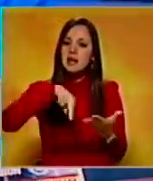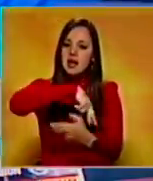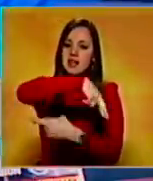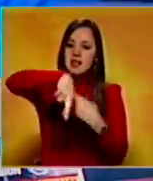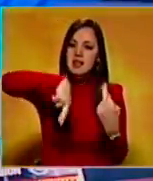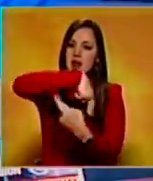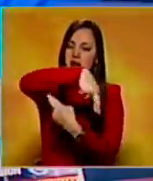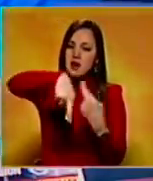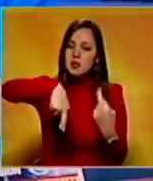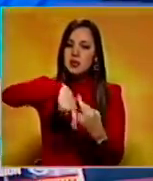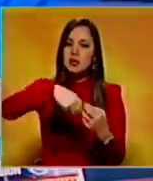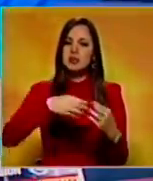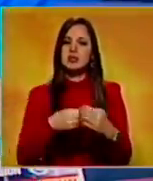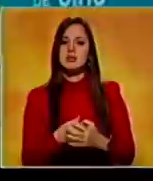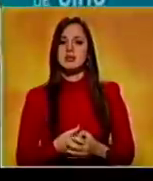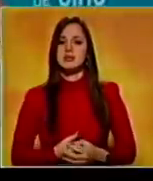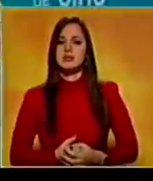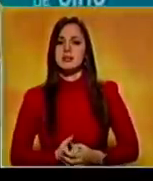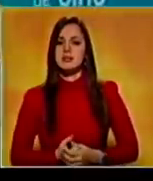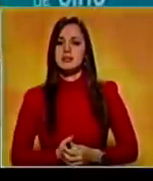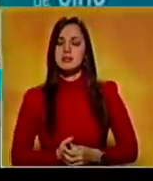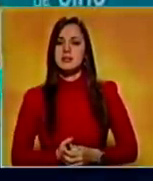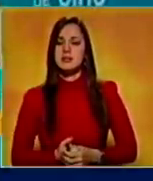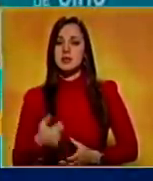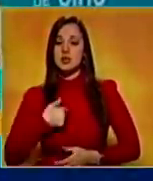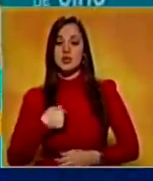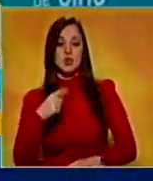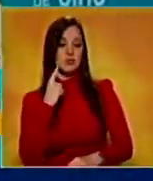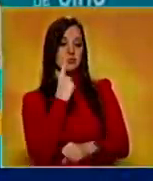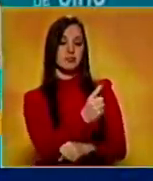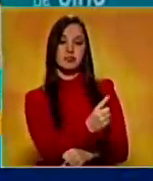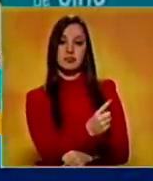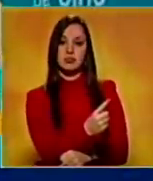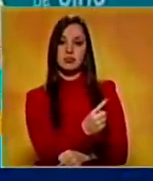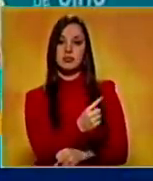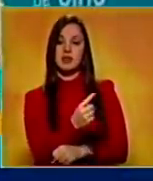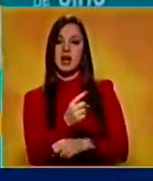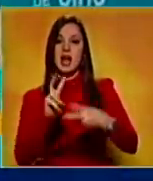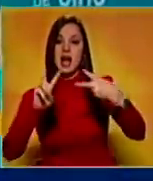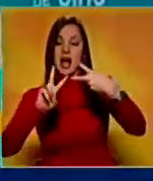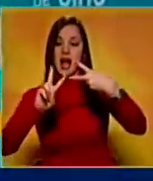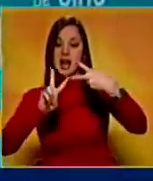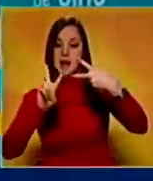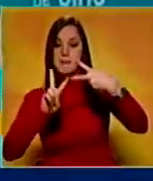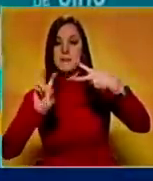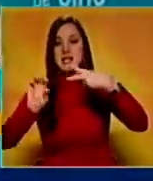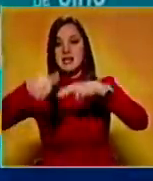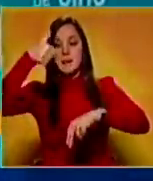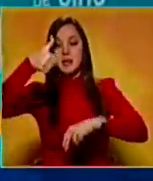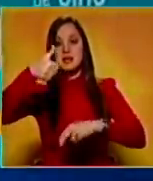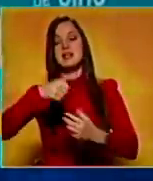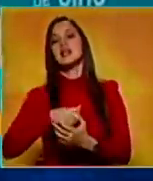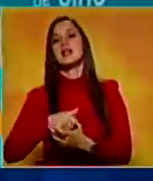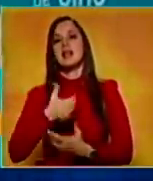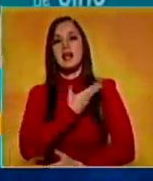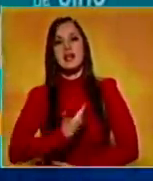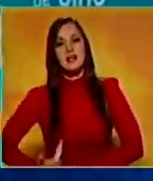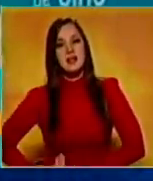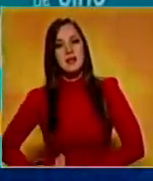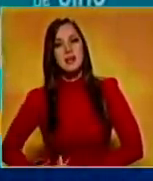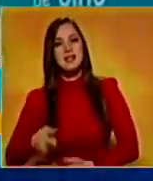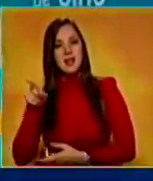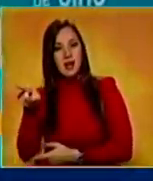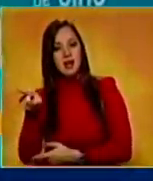económica que impulsa el gobierno nacional. Yo le ordené al vicepresidente de Economía y Finanzas, compañero Marcos